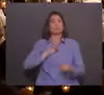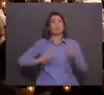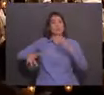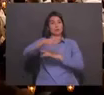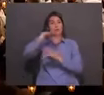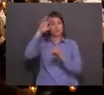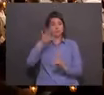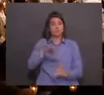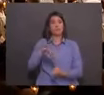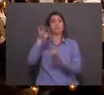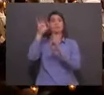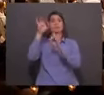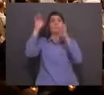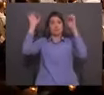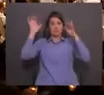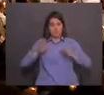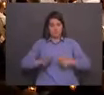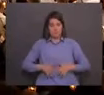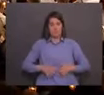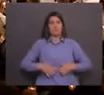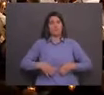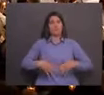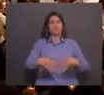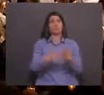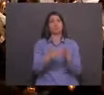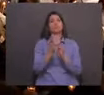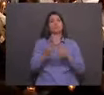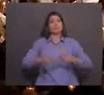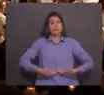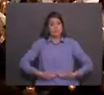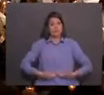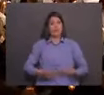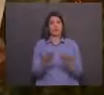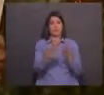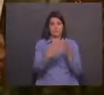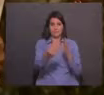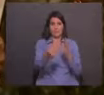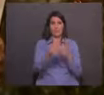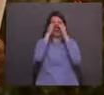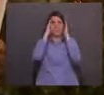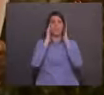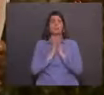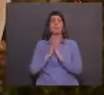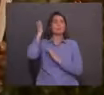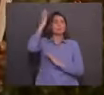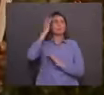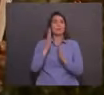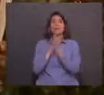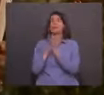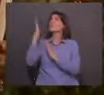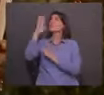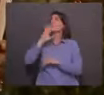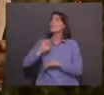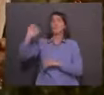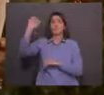tú eres entre todas las mujeres, y bendito sea el fruto de tu vientre, Jesús. Santa María, Madre de Dios, ruega